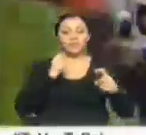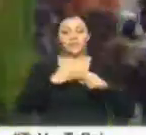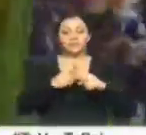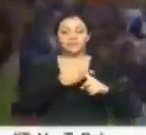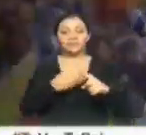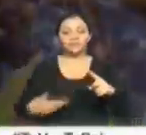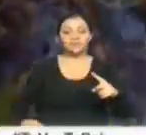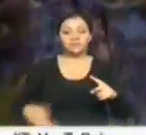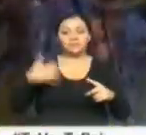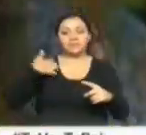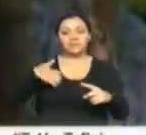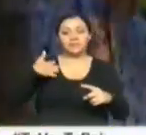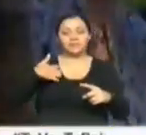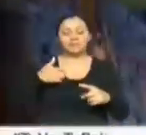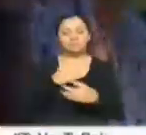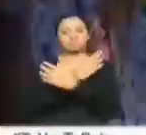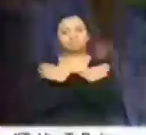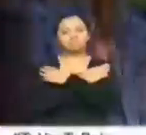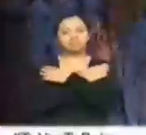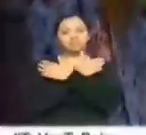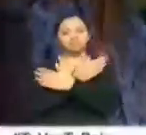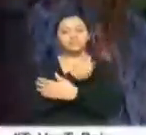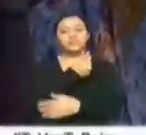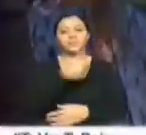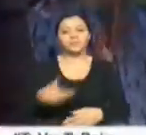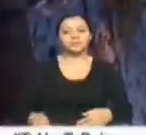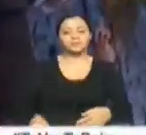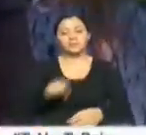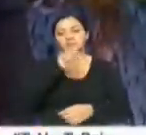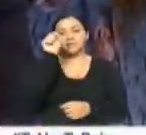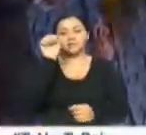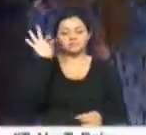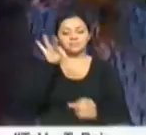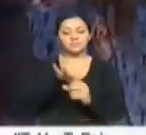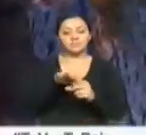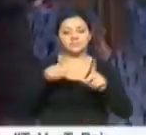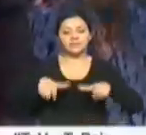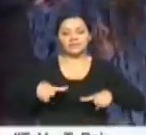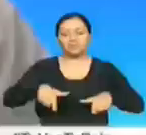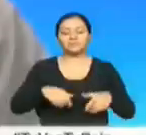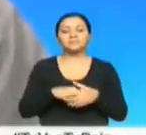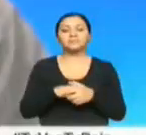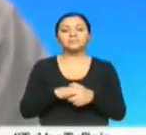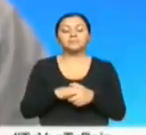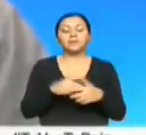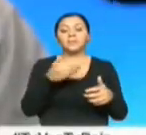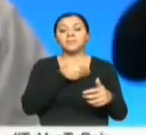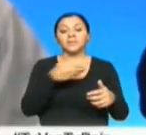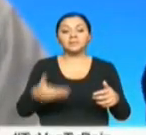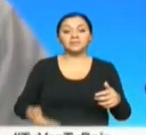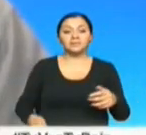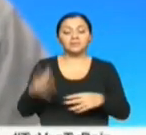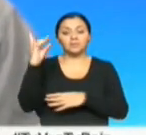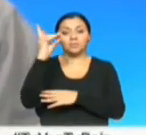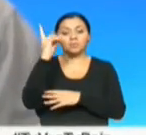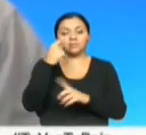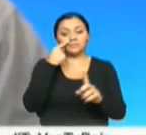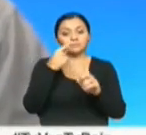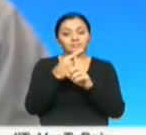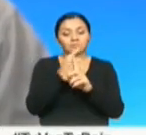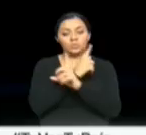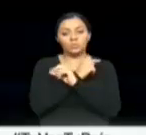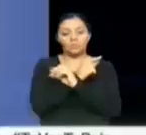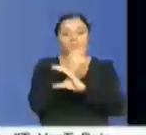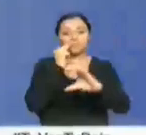argentina Cristina Fernández felicitaron al presidente electo de Ecuador, Lenín Moreno. El primer mandatario boliviano escribió en su cuenta de